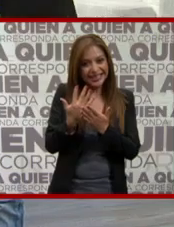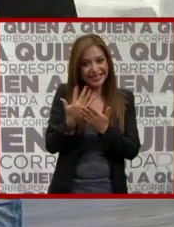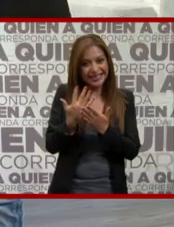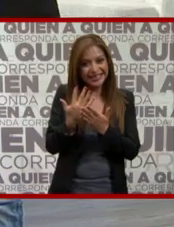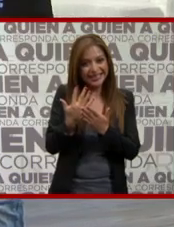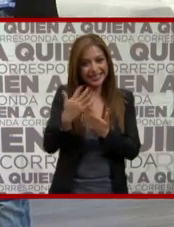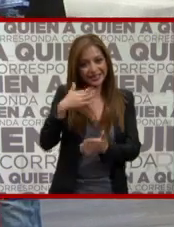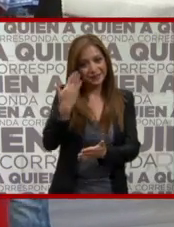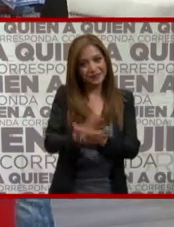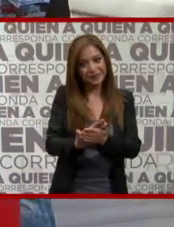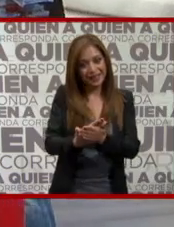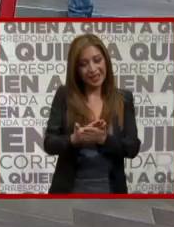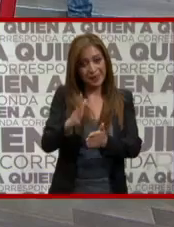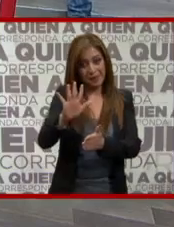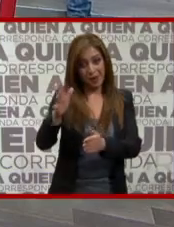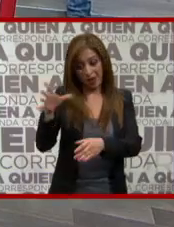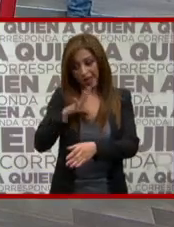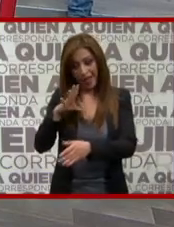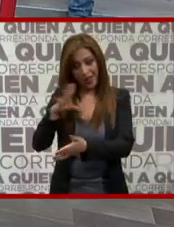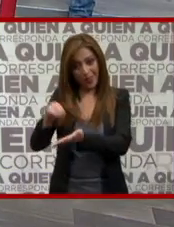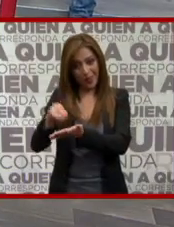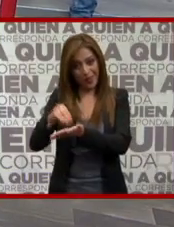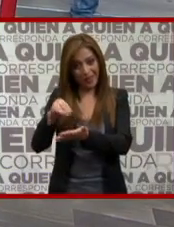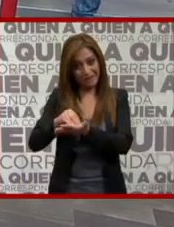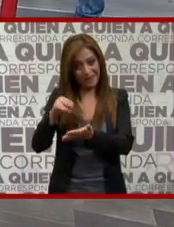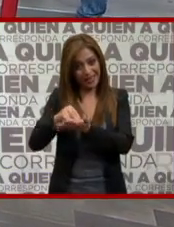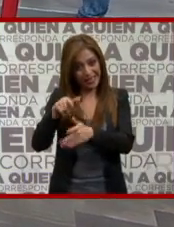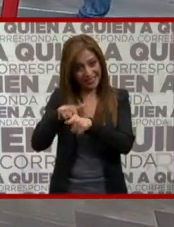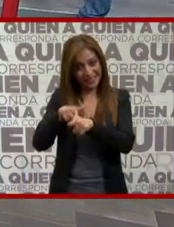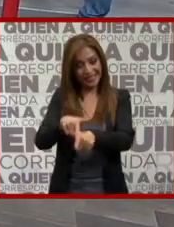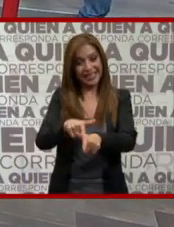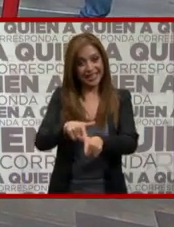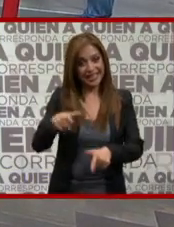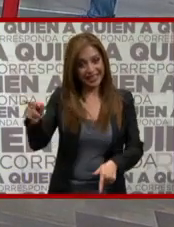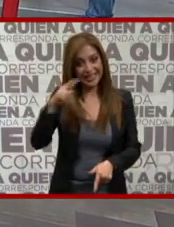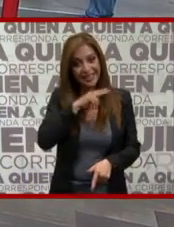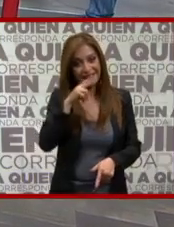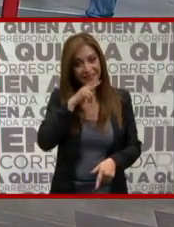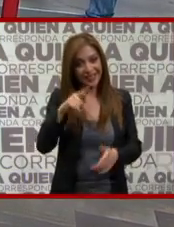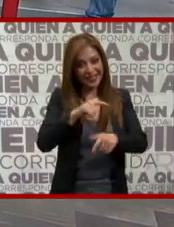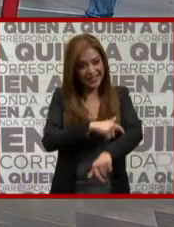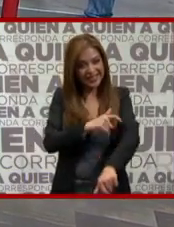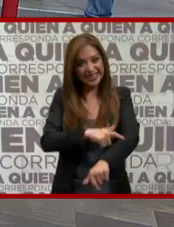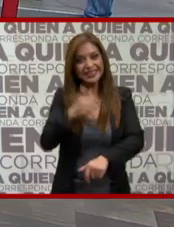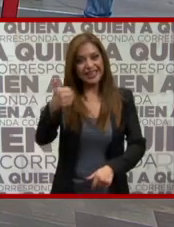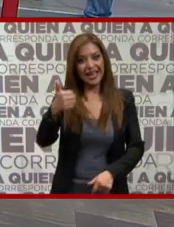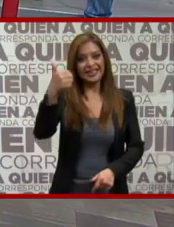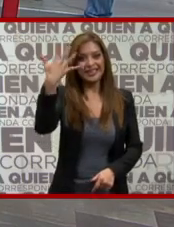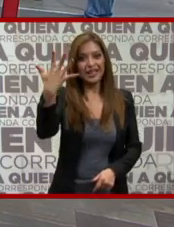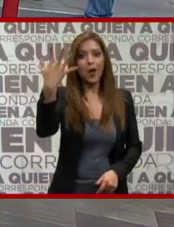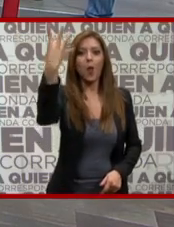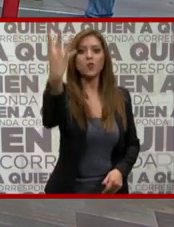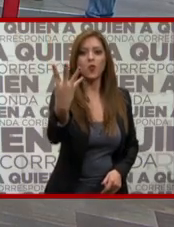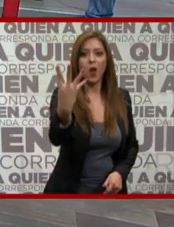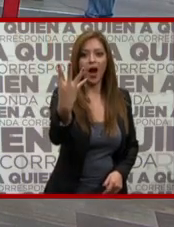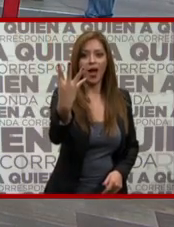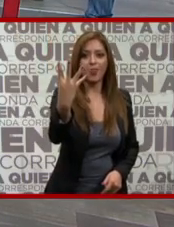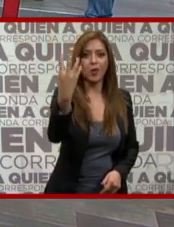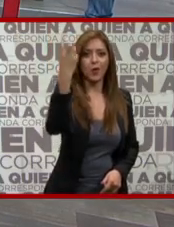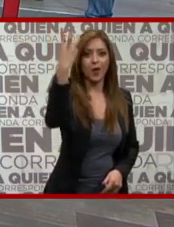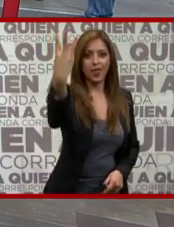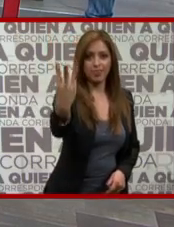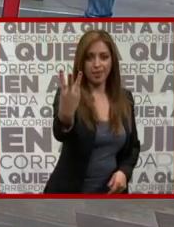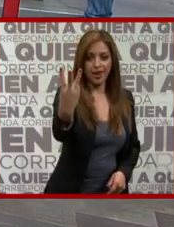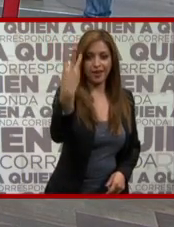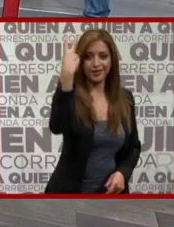Ok, la torre, pero la torre todavía continúa. Todavía podemos seguir haciendo billetes. Rescata la pobreza. En el cronómetro nos quedan 7, 6, 5,